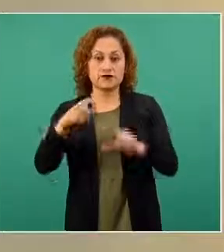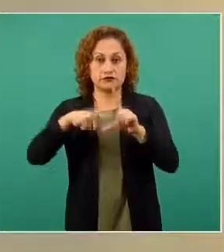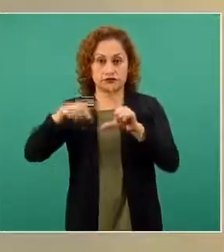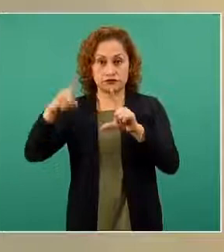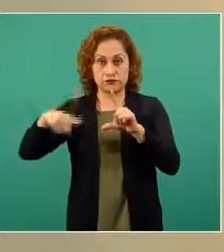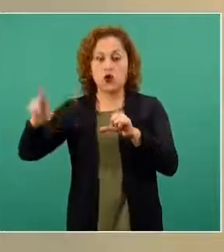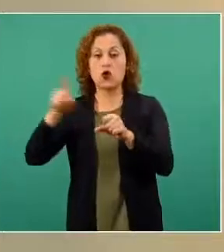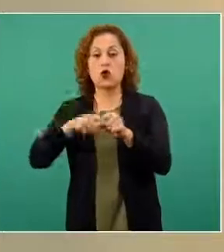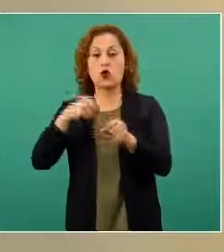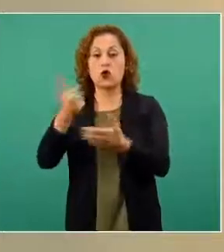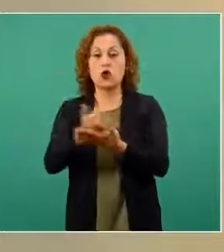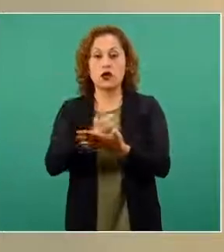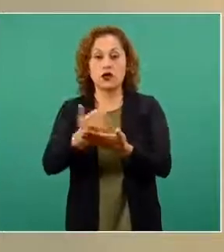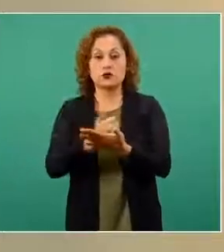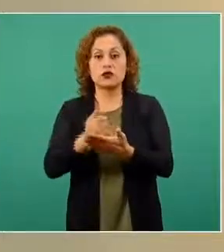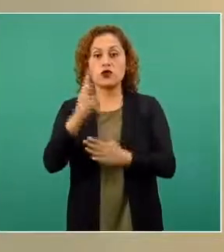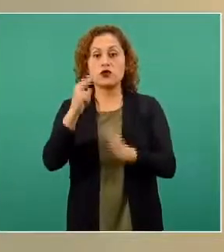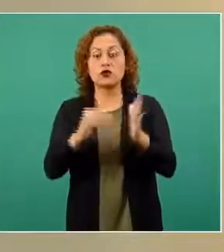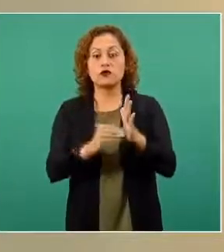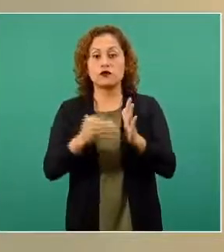ya